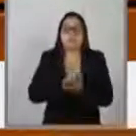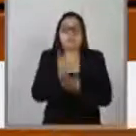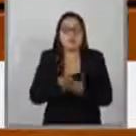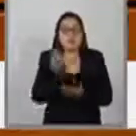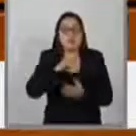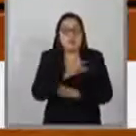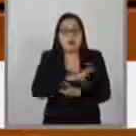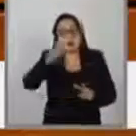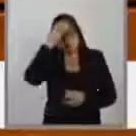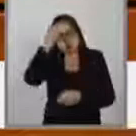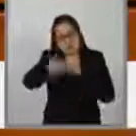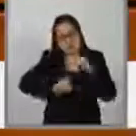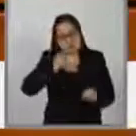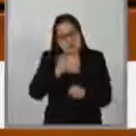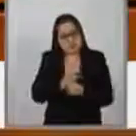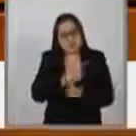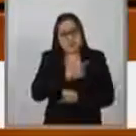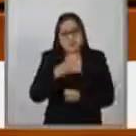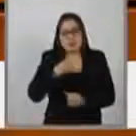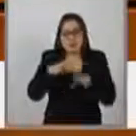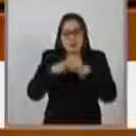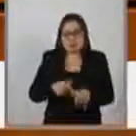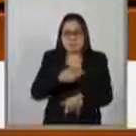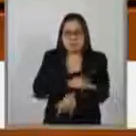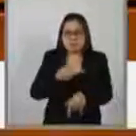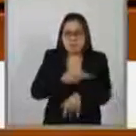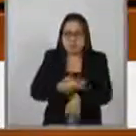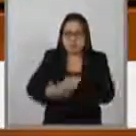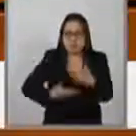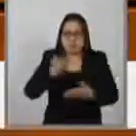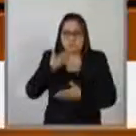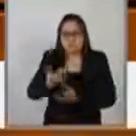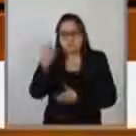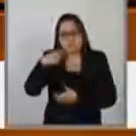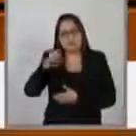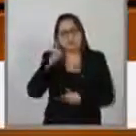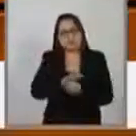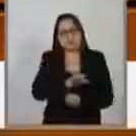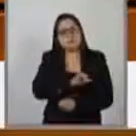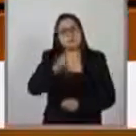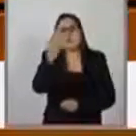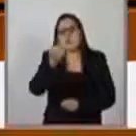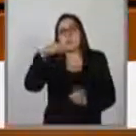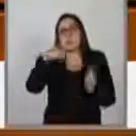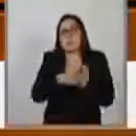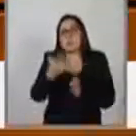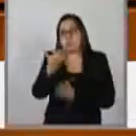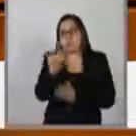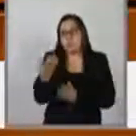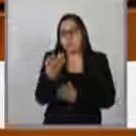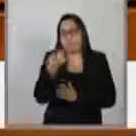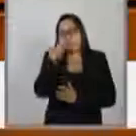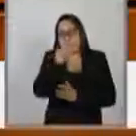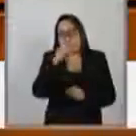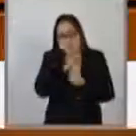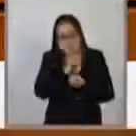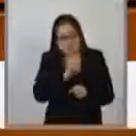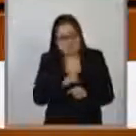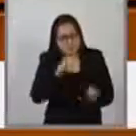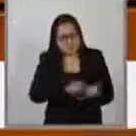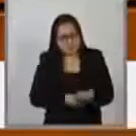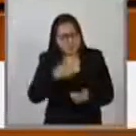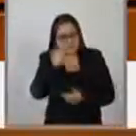reconocimiento ya internacional, siga operando y trabajando en favor de las 9,500 estancias infantiles que operan en el